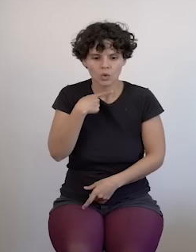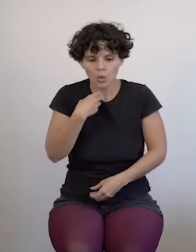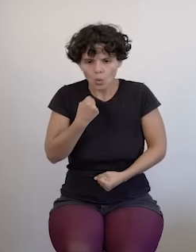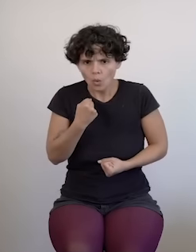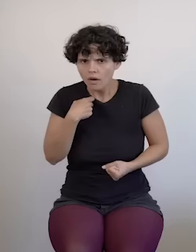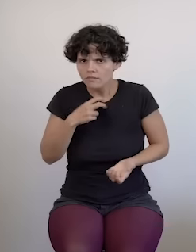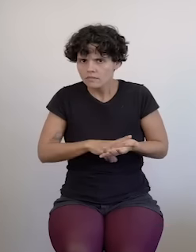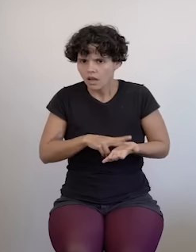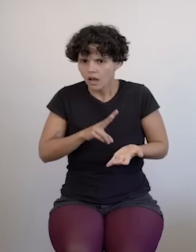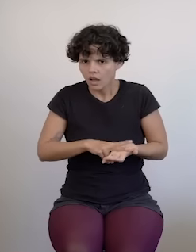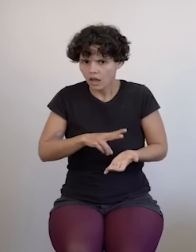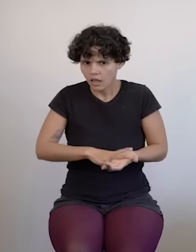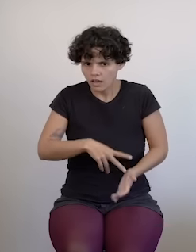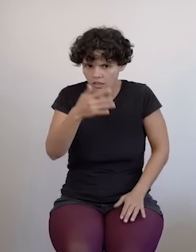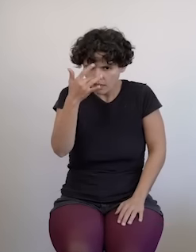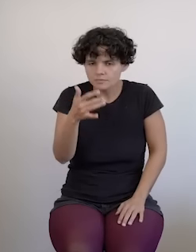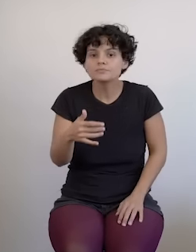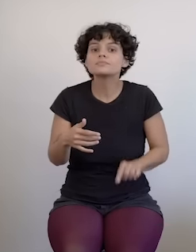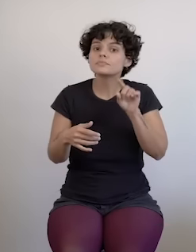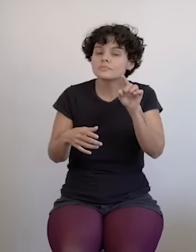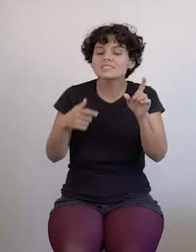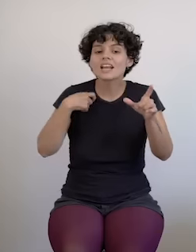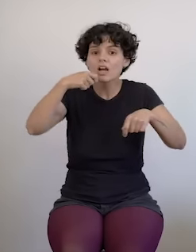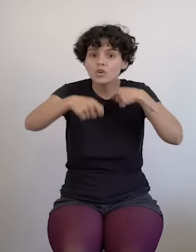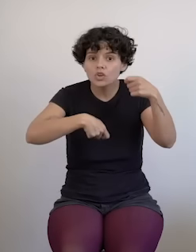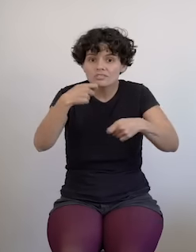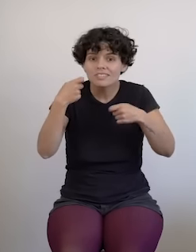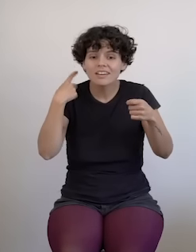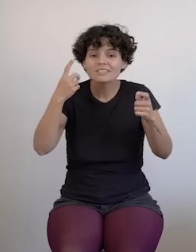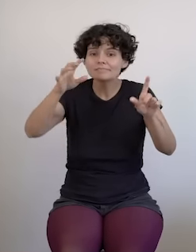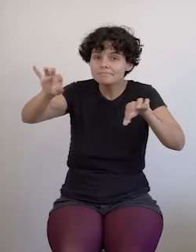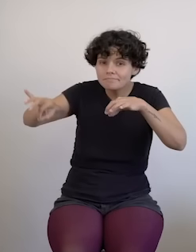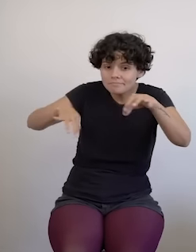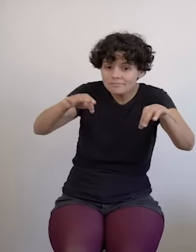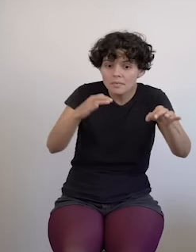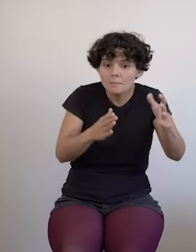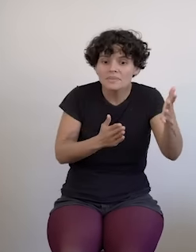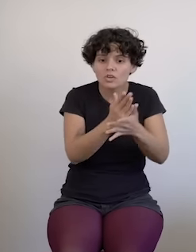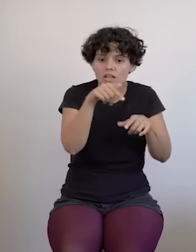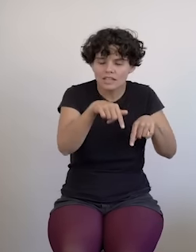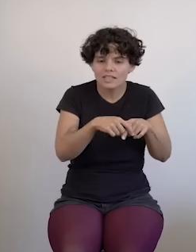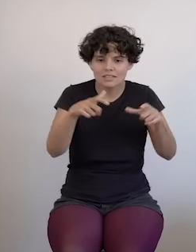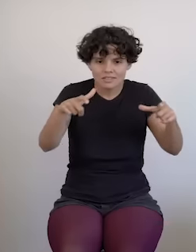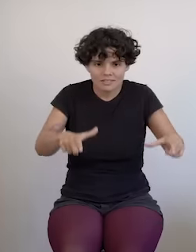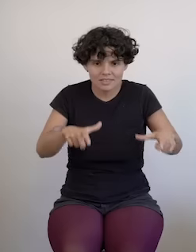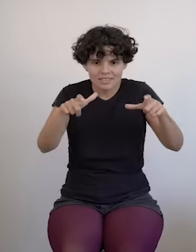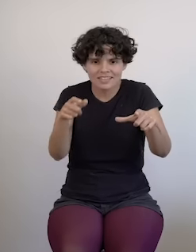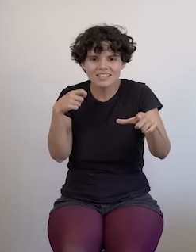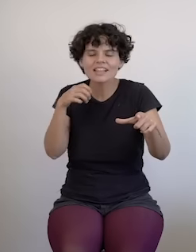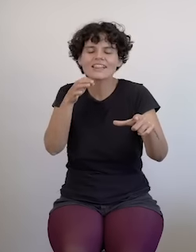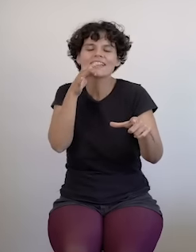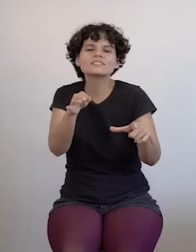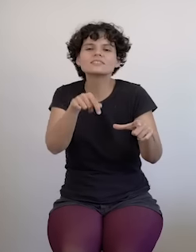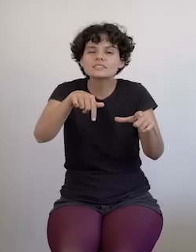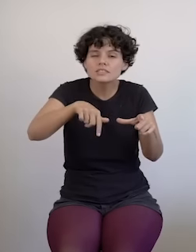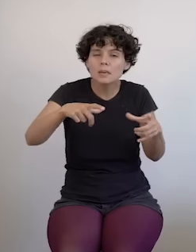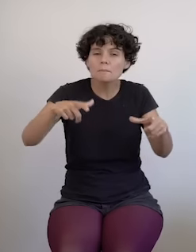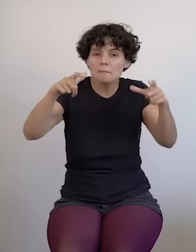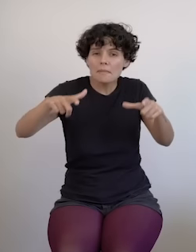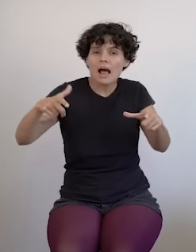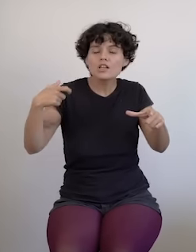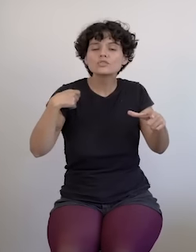me dijeron que no tiene poder y tenía ni un brillo. La cocina clandestina está partiendo en un restaurante y quieren ponerle este